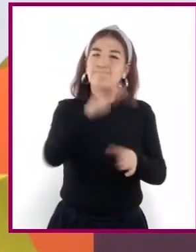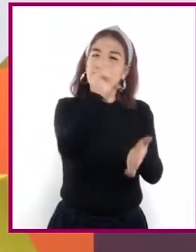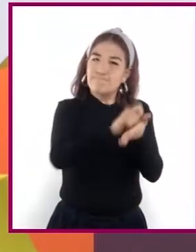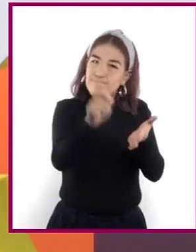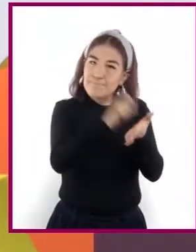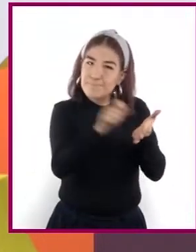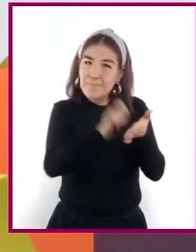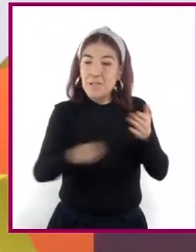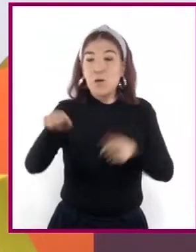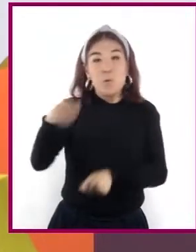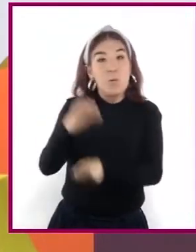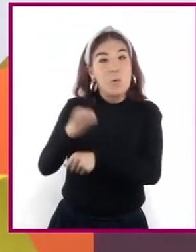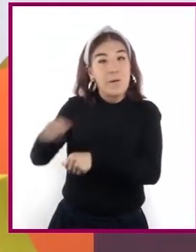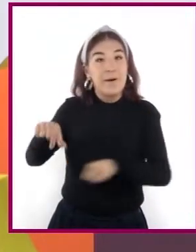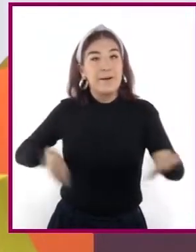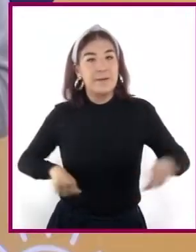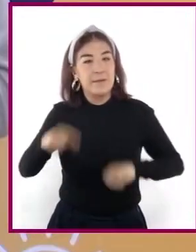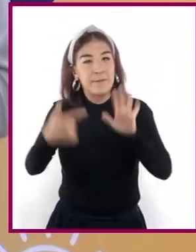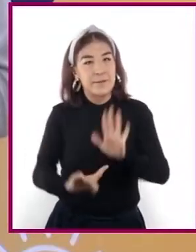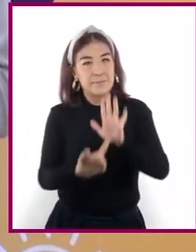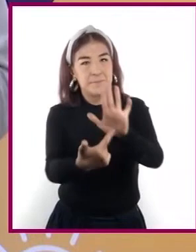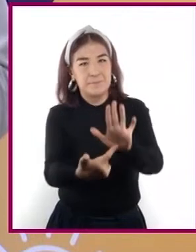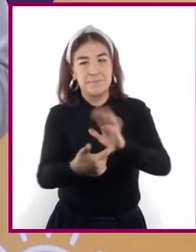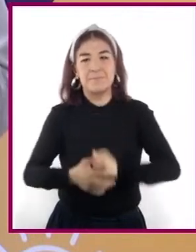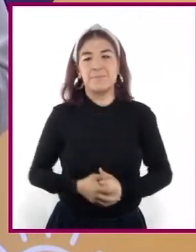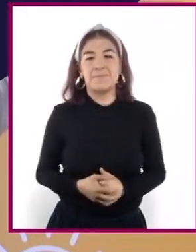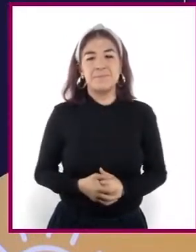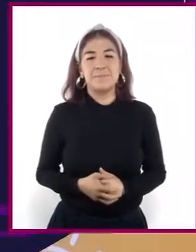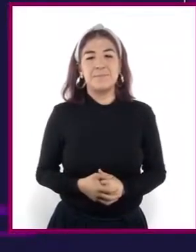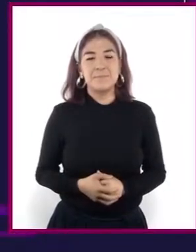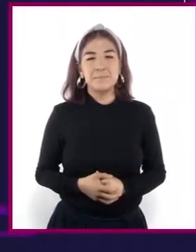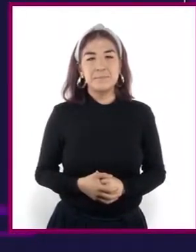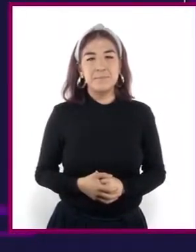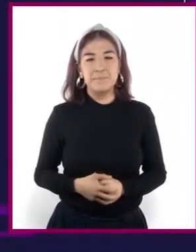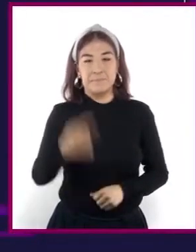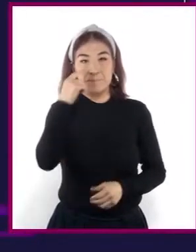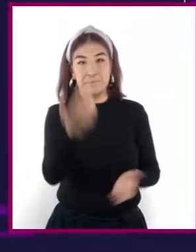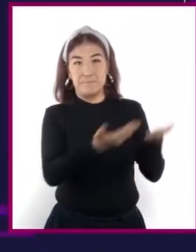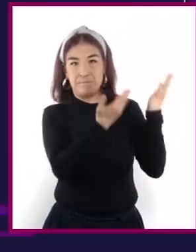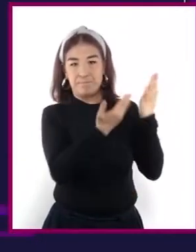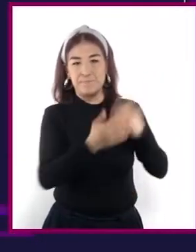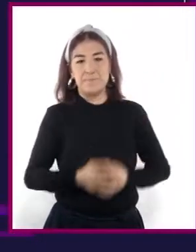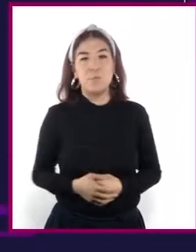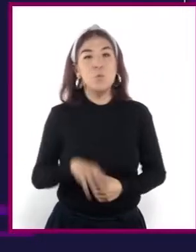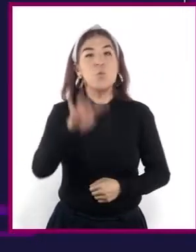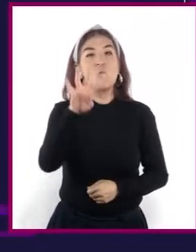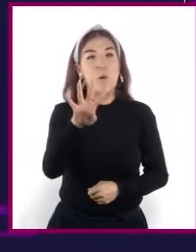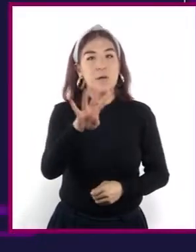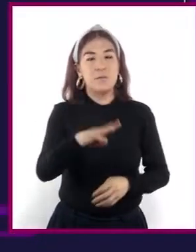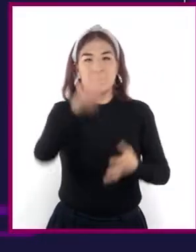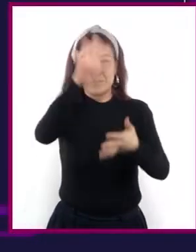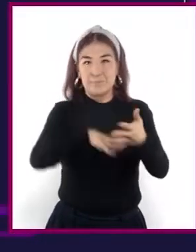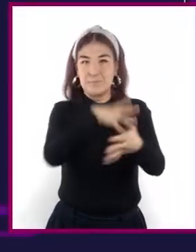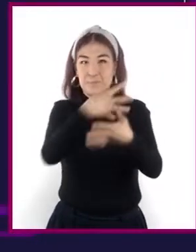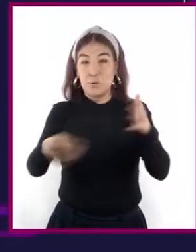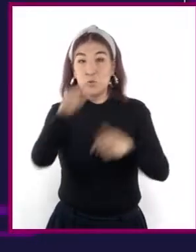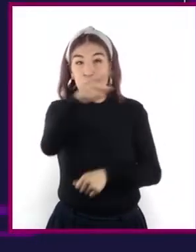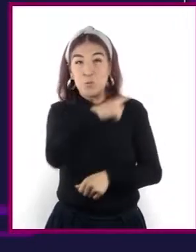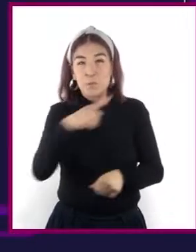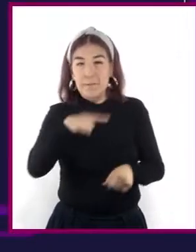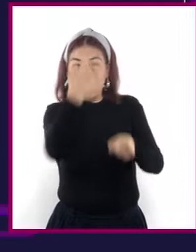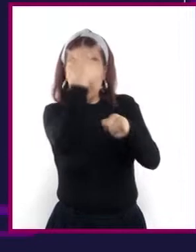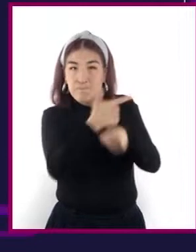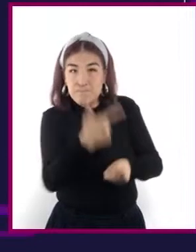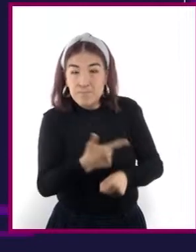registro de las actividades planteadas. Se muestran 4 tablas. Identifica si las tablas